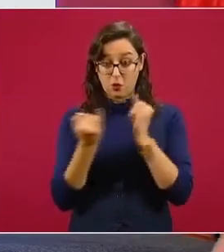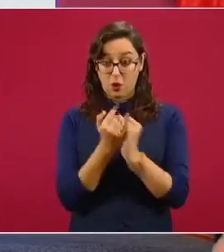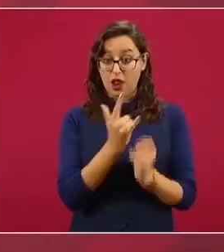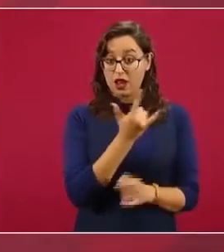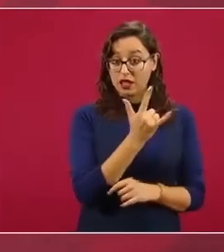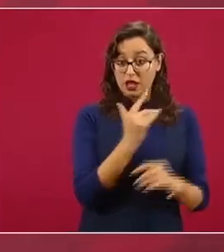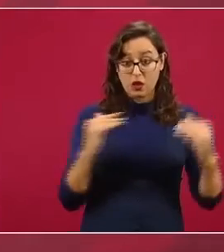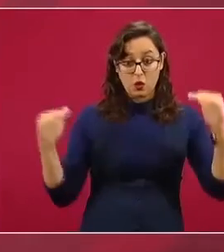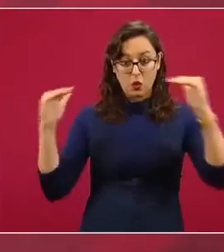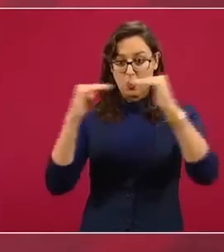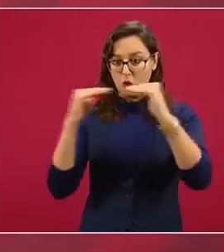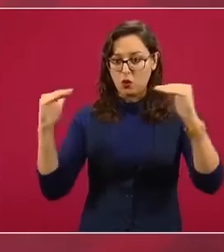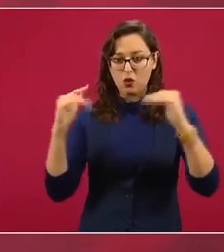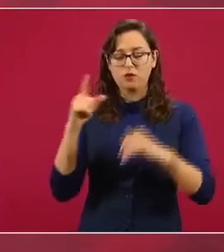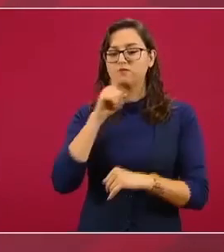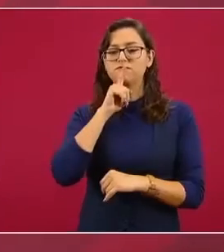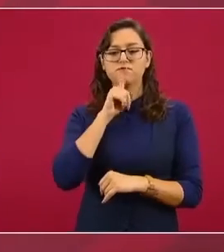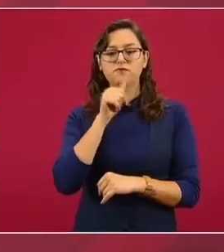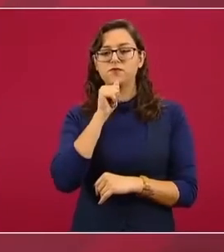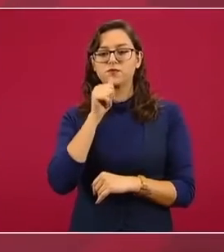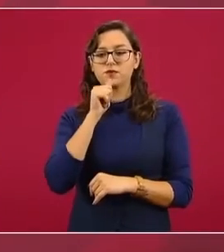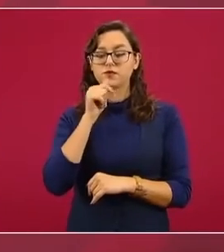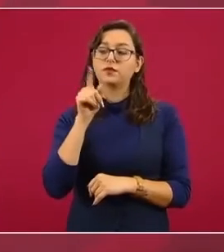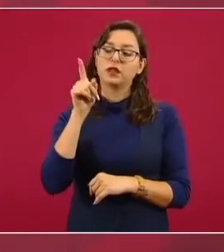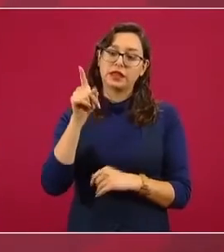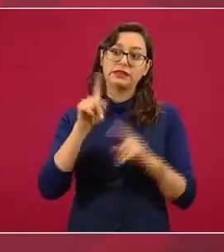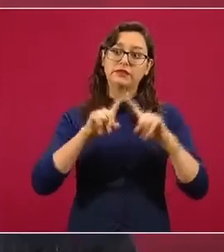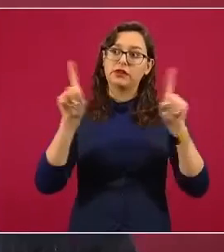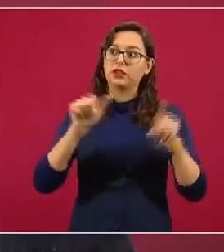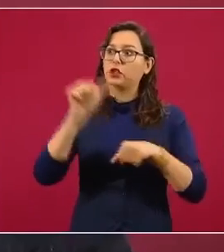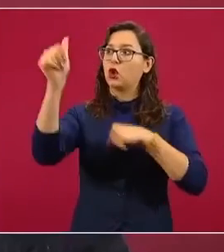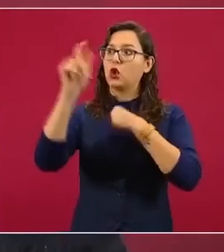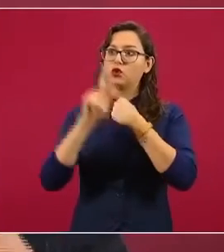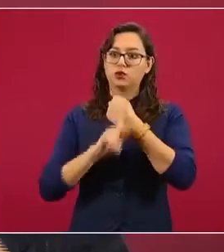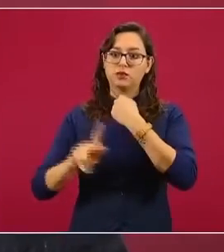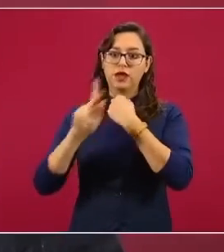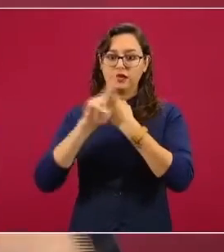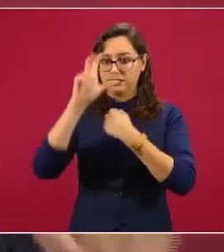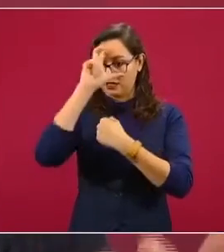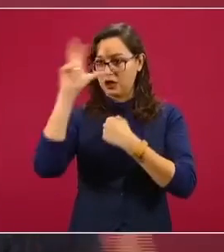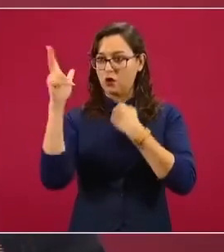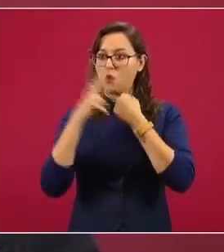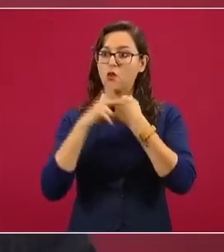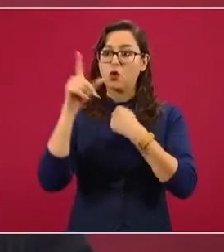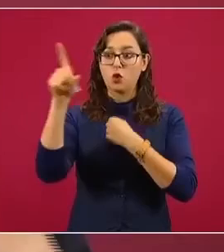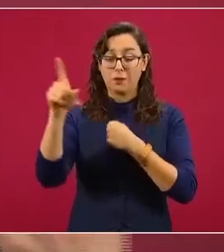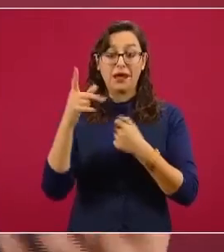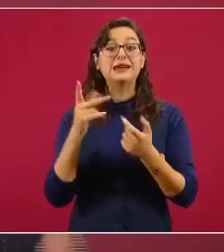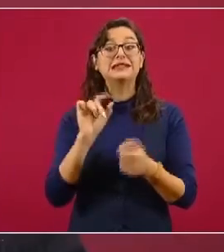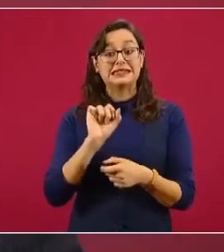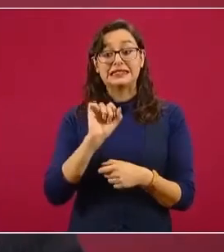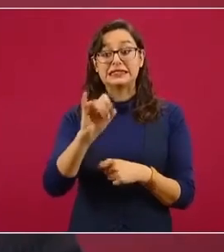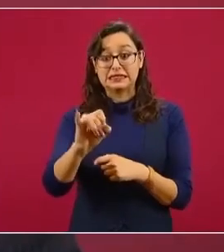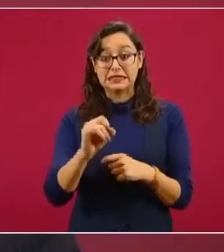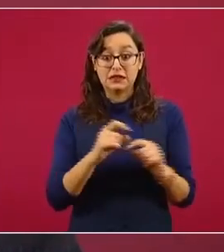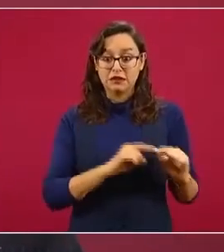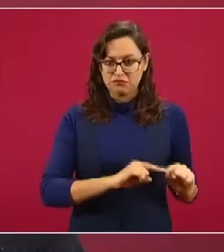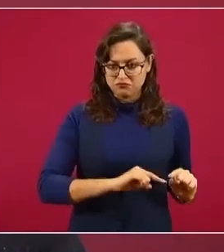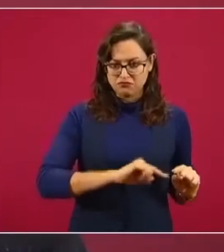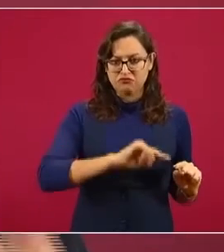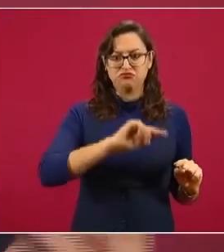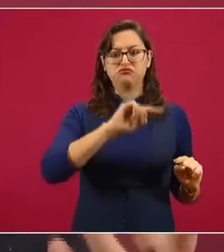sí ocurre en otros sitios del mundo, por ejemplo en Europa Occidental, en donde tenemos estos rebrotes con